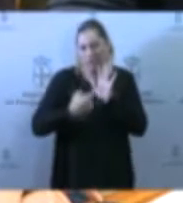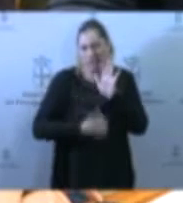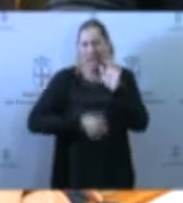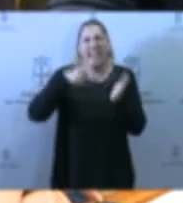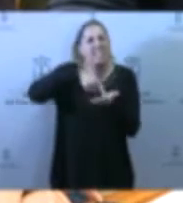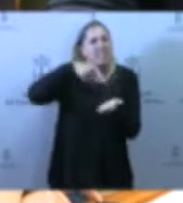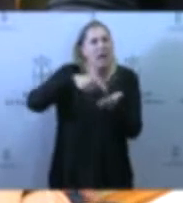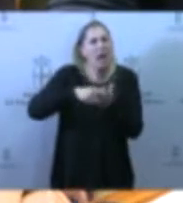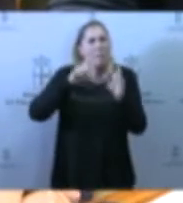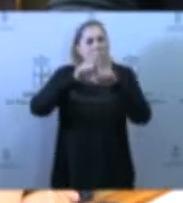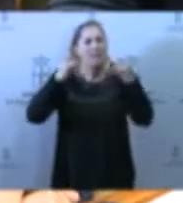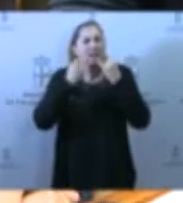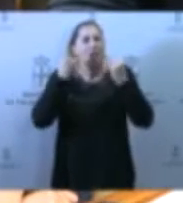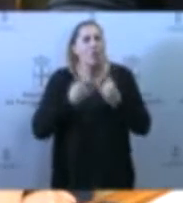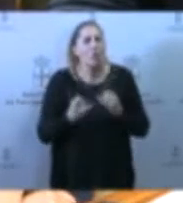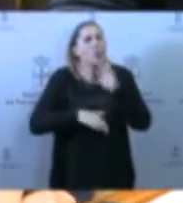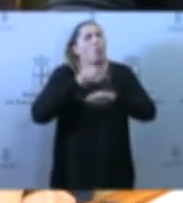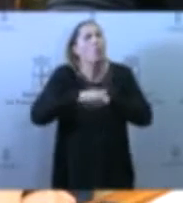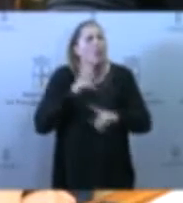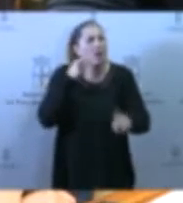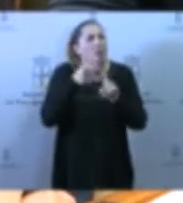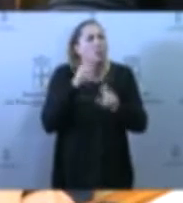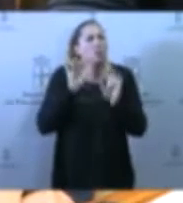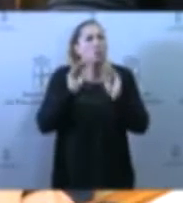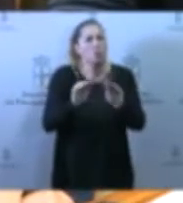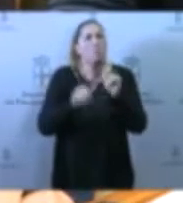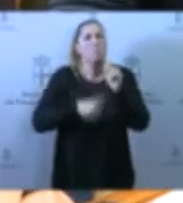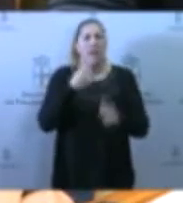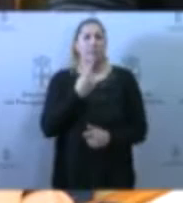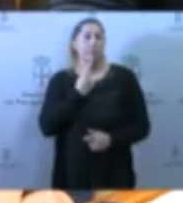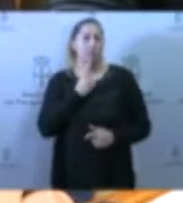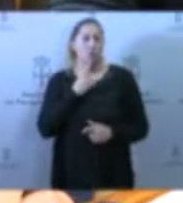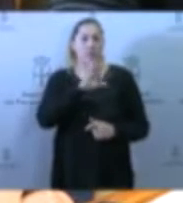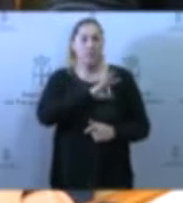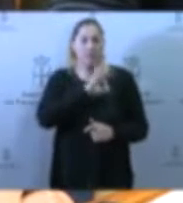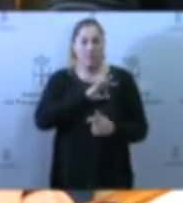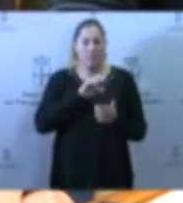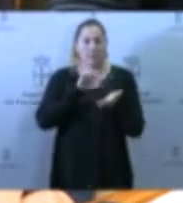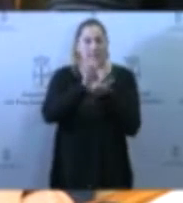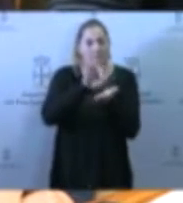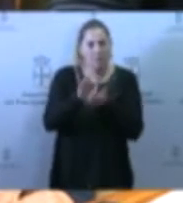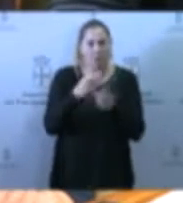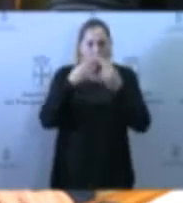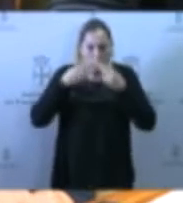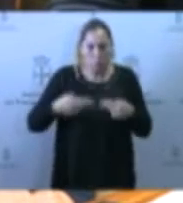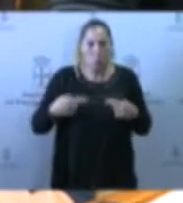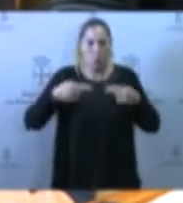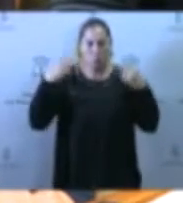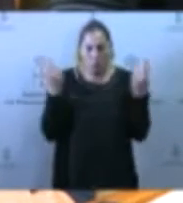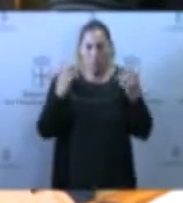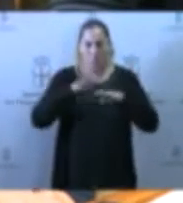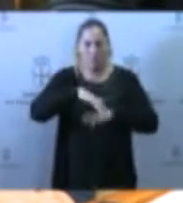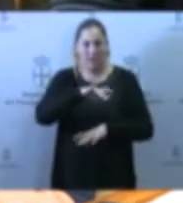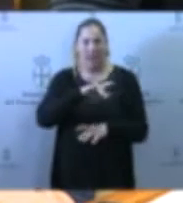obligaciones para con la ciudadanía y non presuman de servicios públicos mientras desinvierten para privatizar,